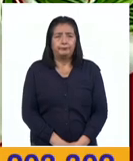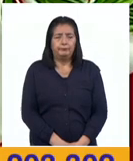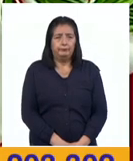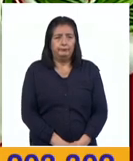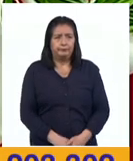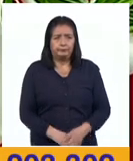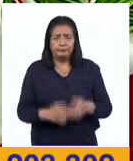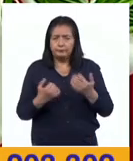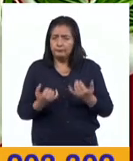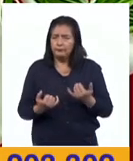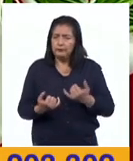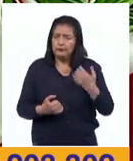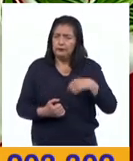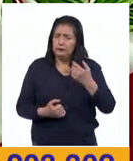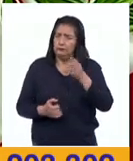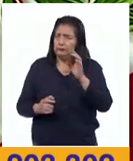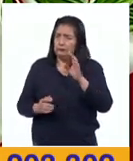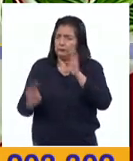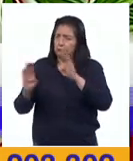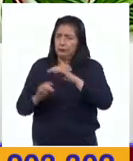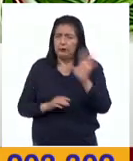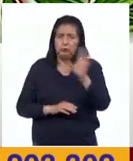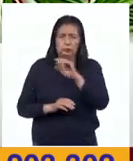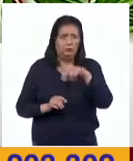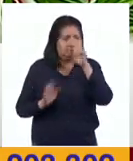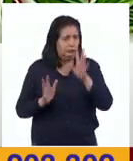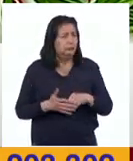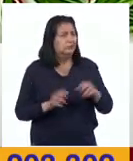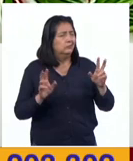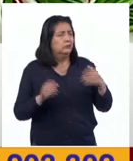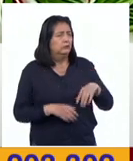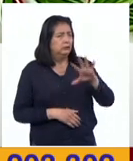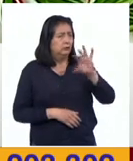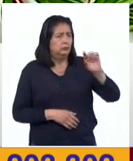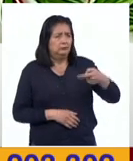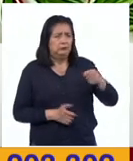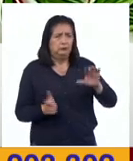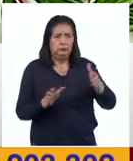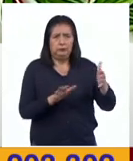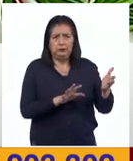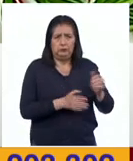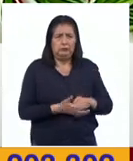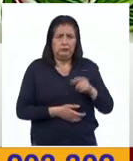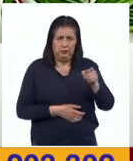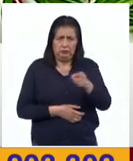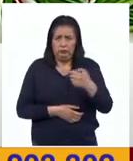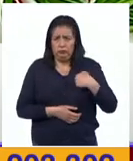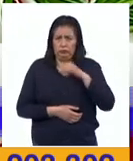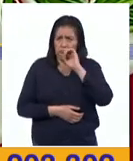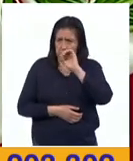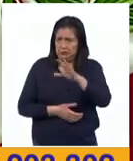Hoy día de hoy le preocupa a todos los peruanos y es lo relacionado a los cerca de 50.000 muertos. Esto tenemos que